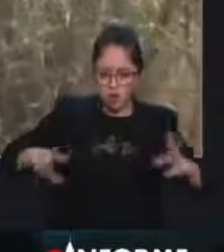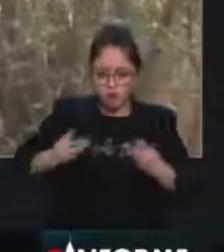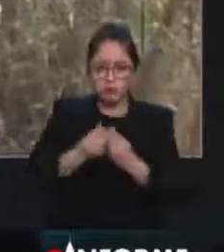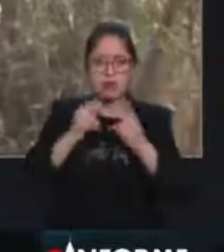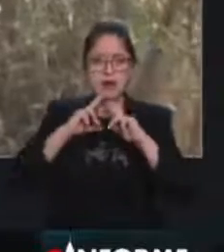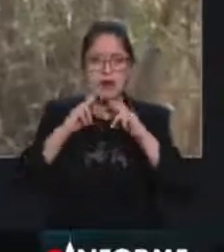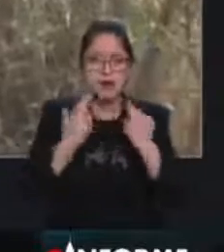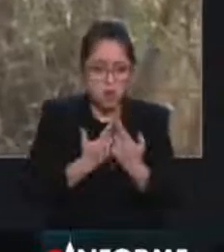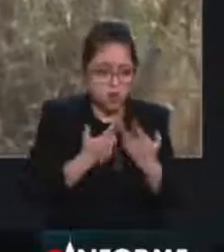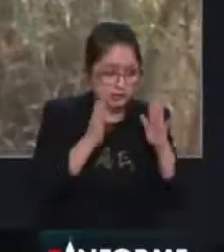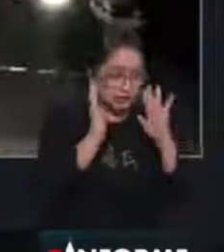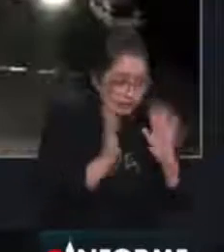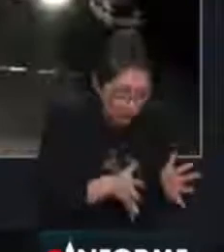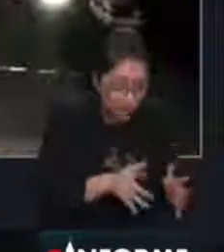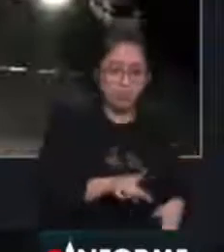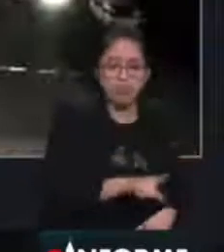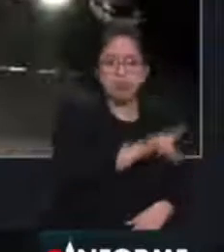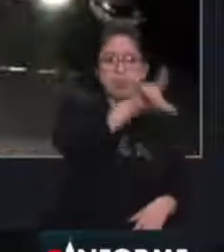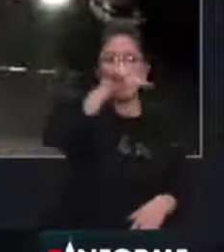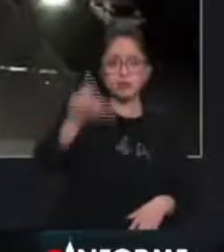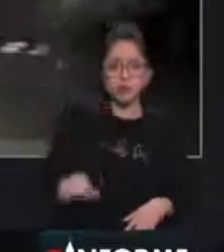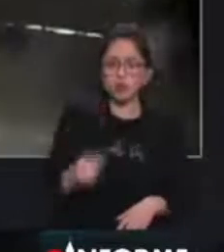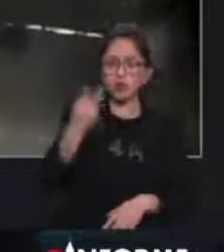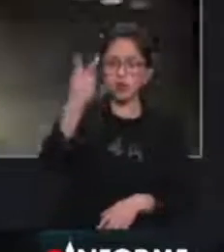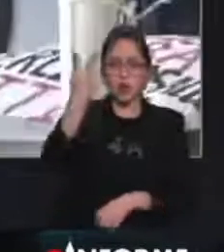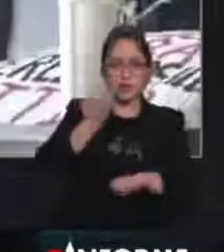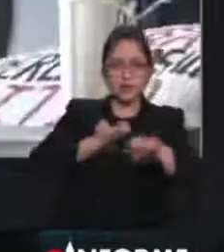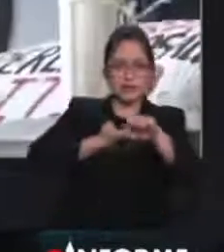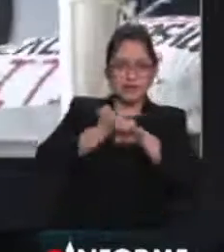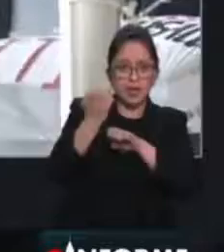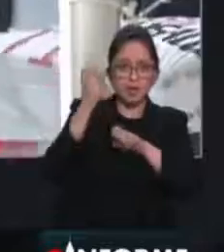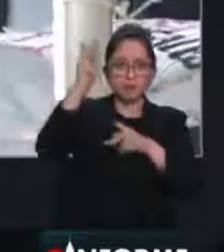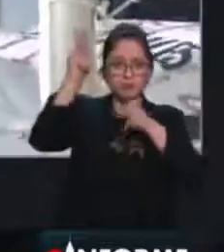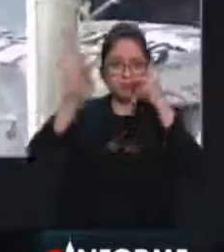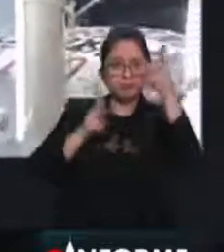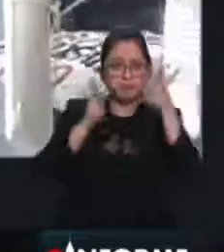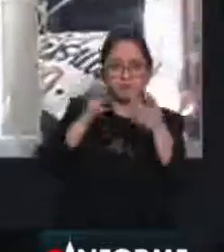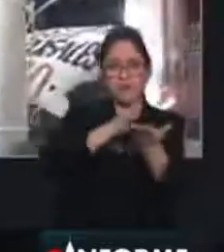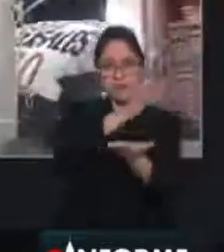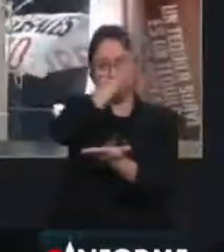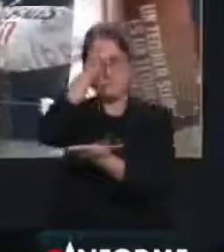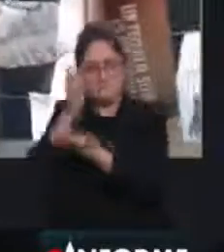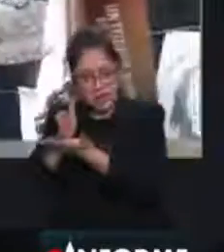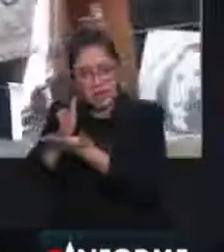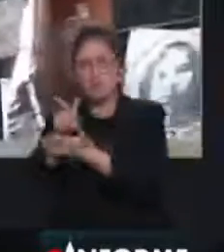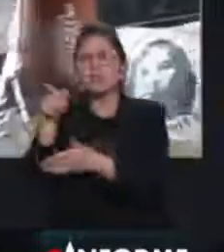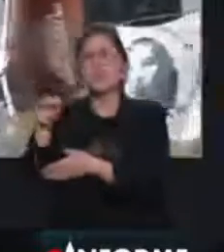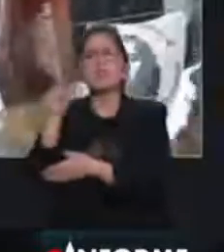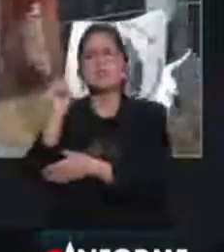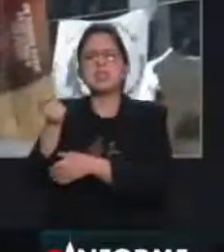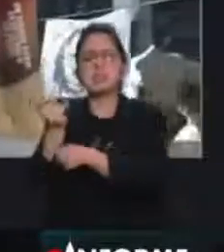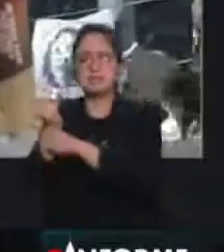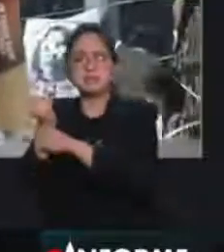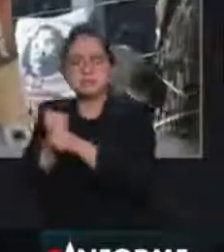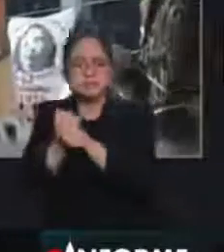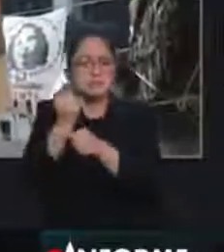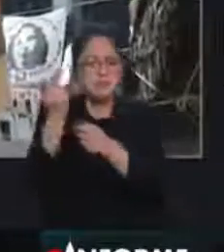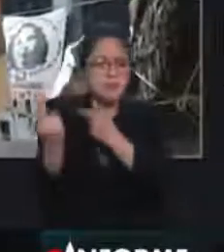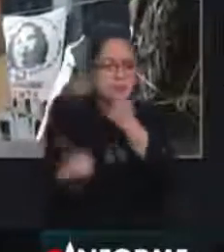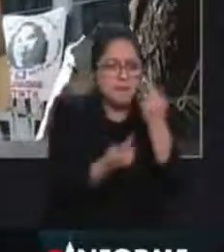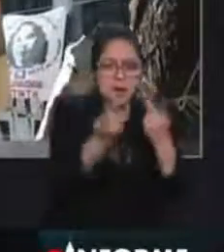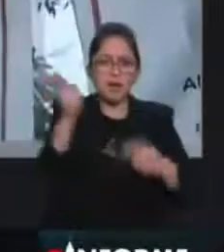una gira simultánea a 2 entidades federativas, en donde hará lo propio en relación a las entrevistas